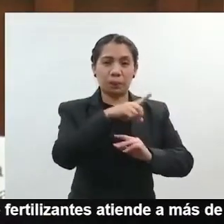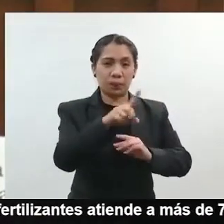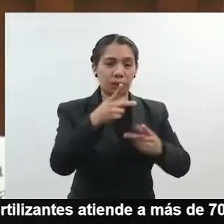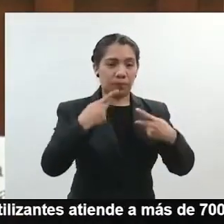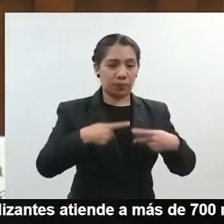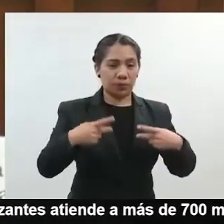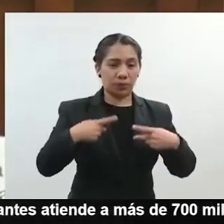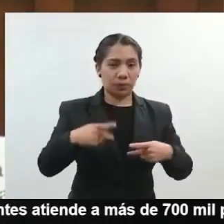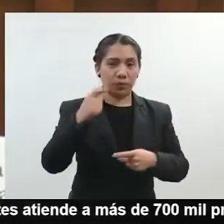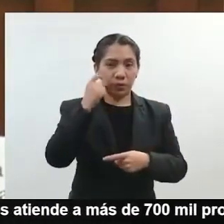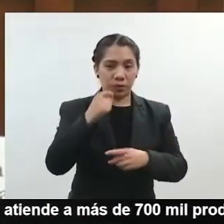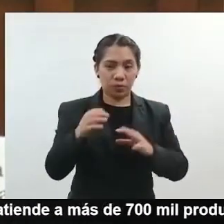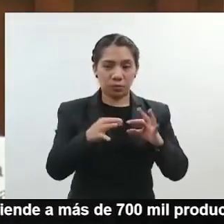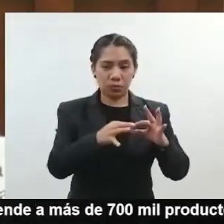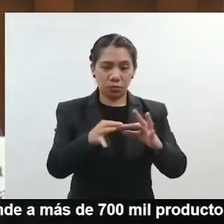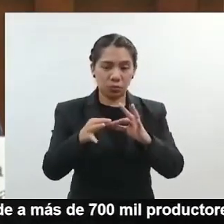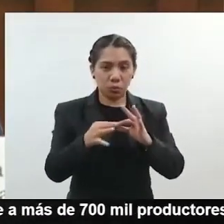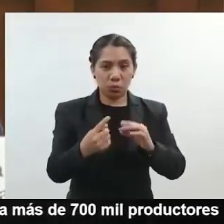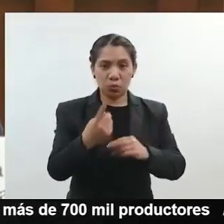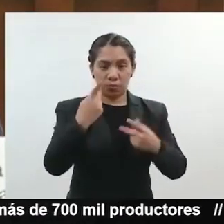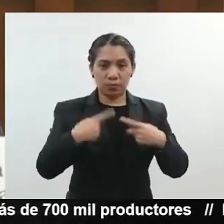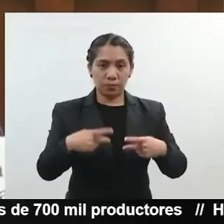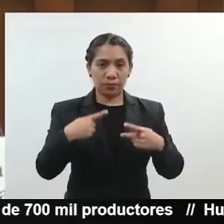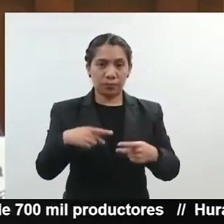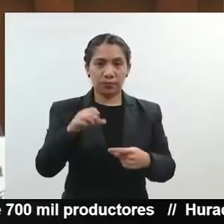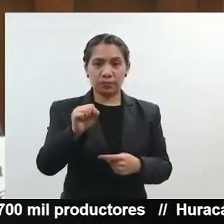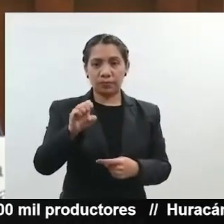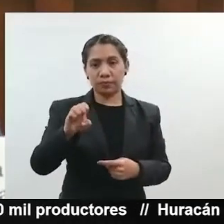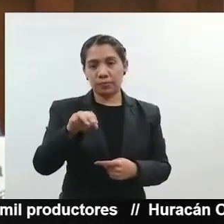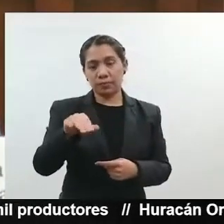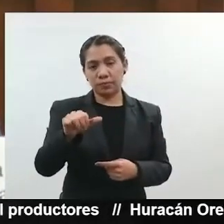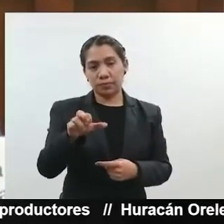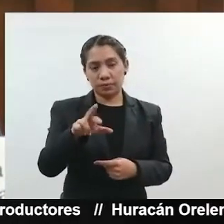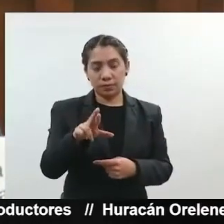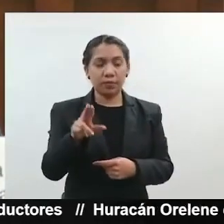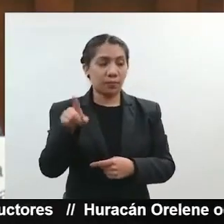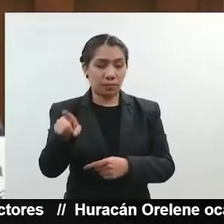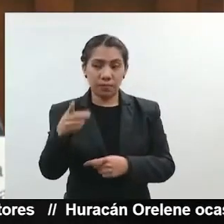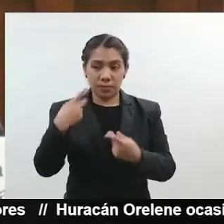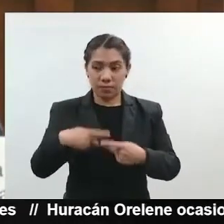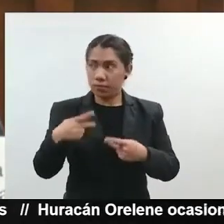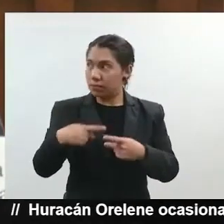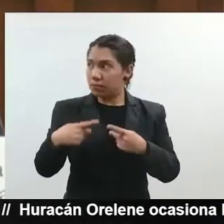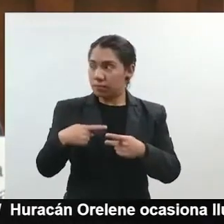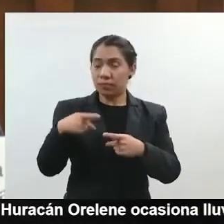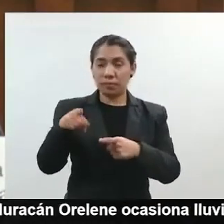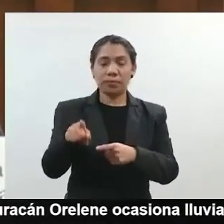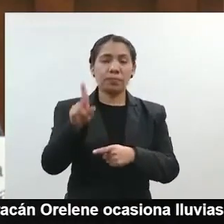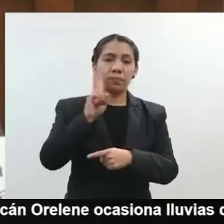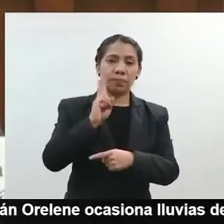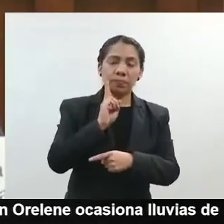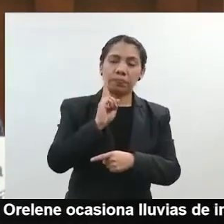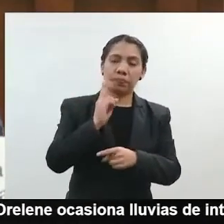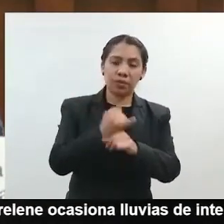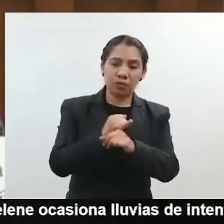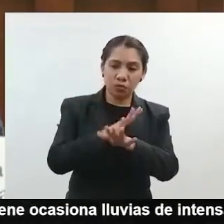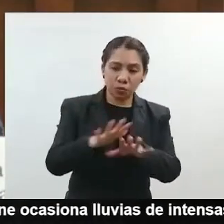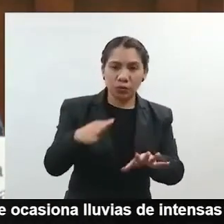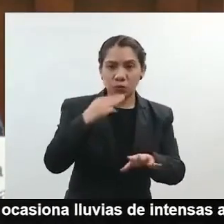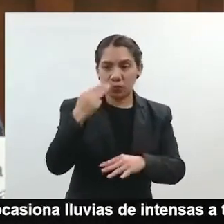trabajaba en el CEMEFO. Tanto para esta persona les brindaba información, les transmitía